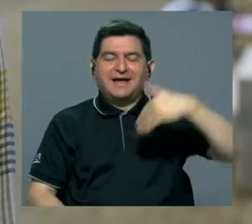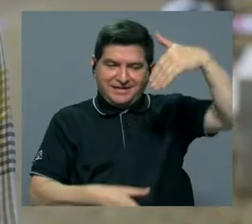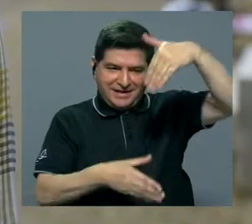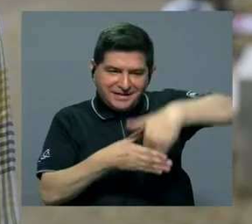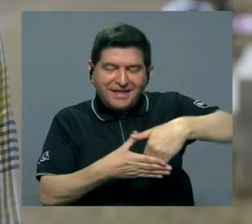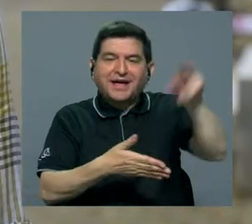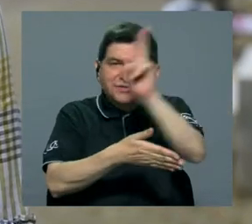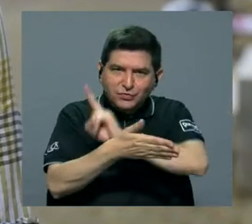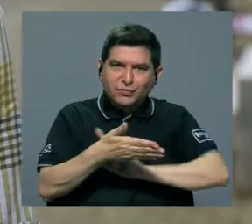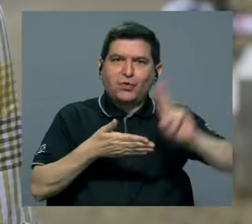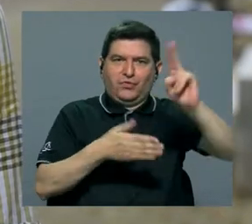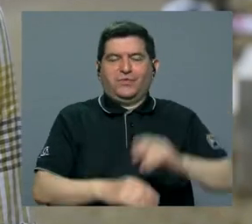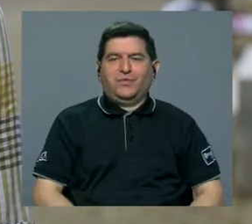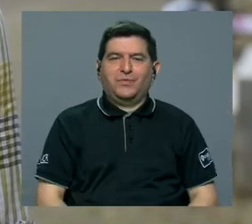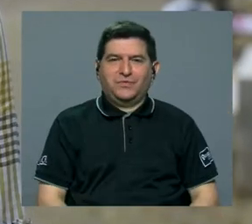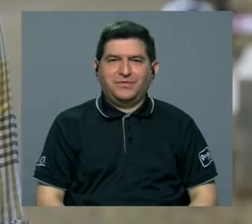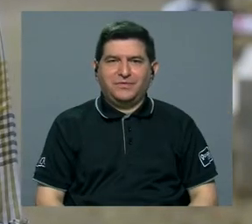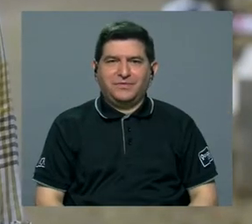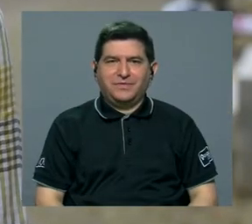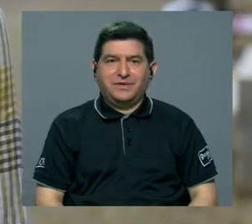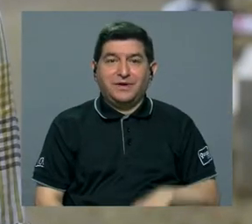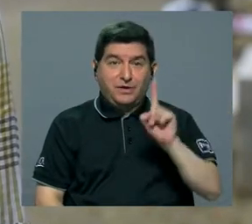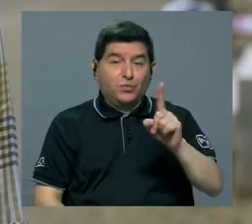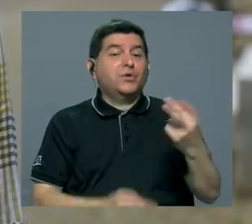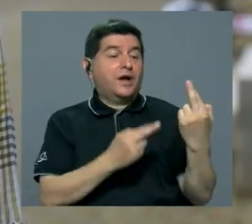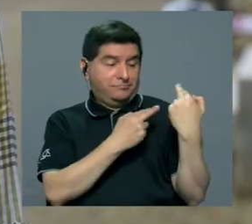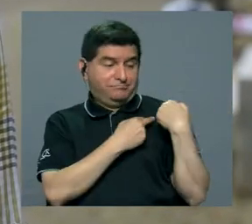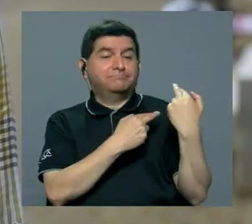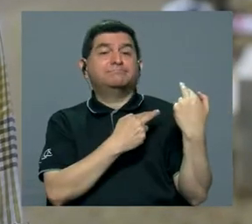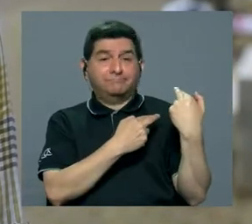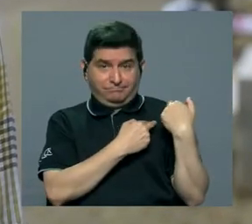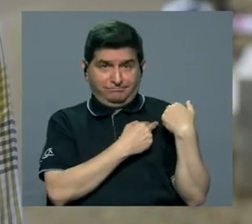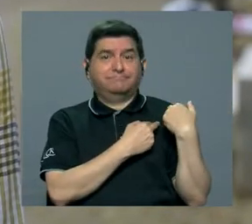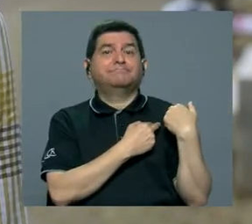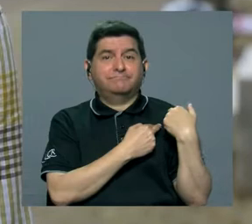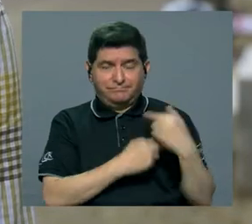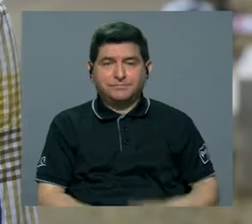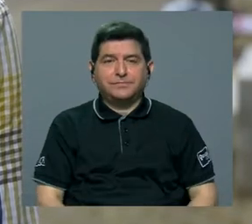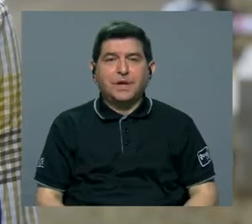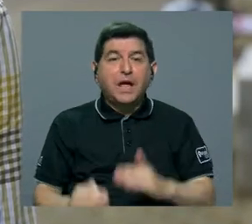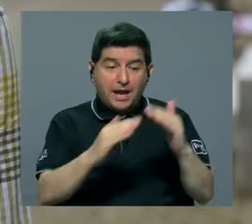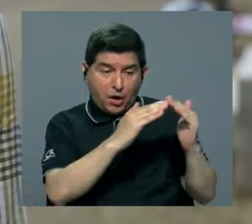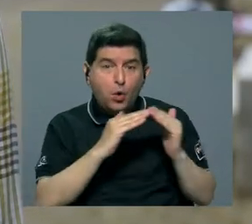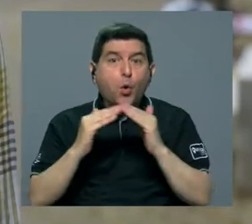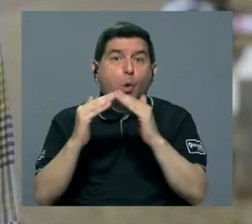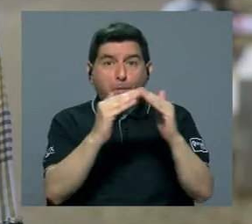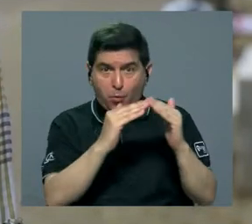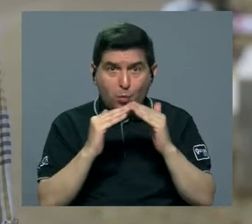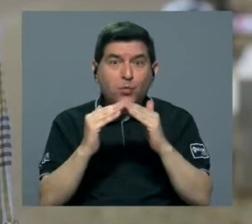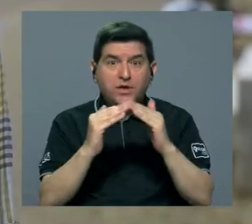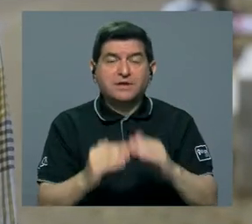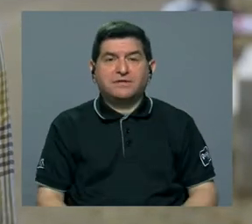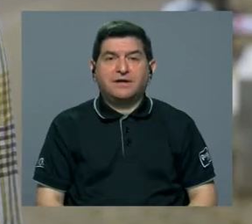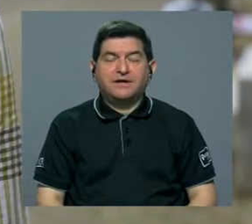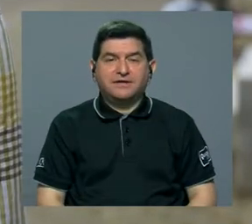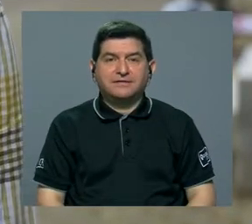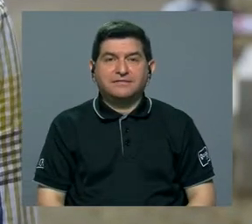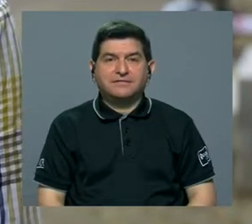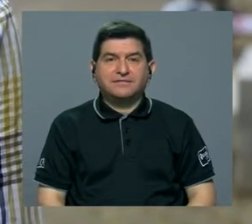de la universidad y que es una responsabilidad que, como comunidad,